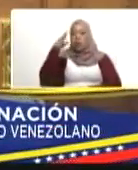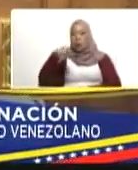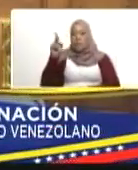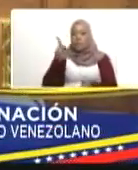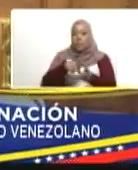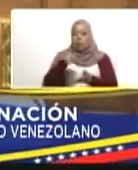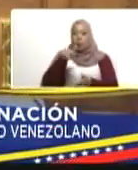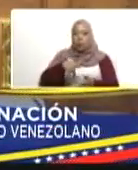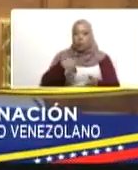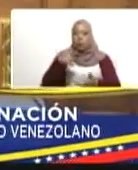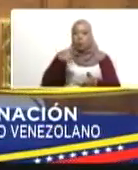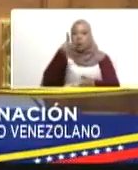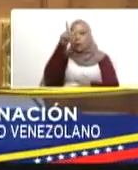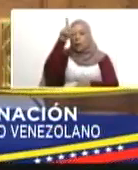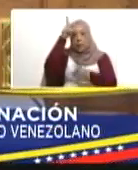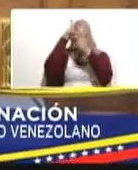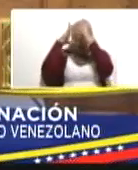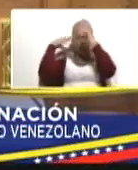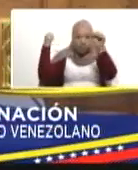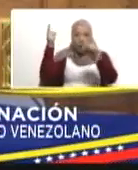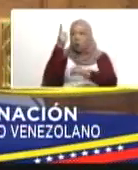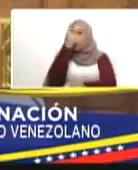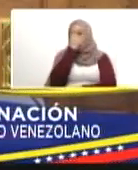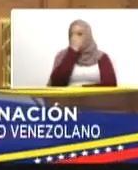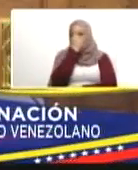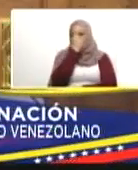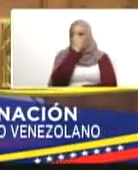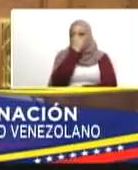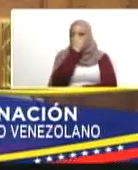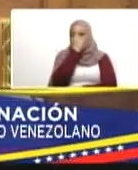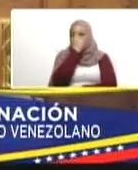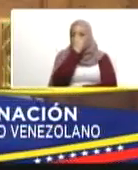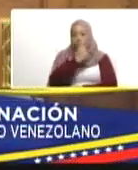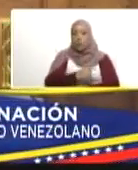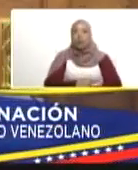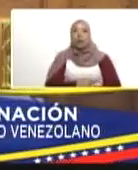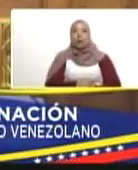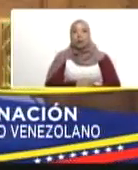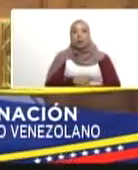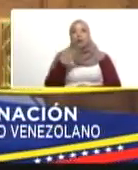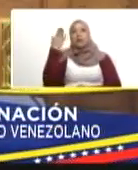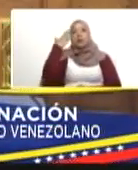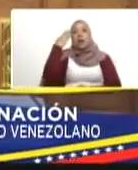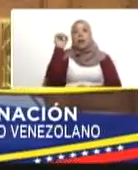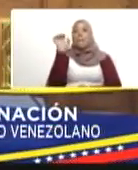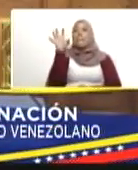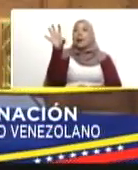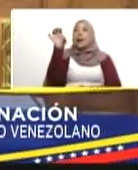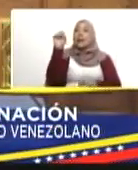bajor de la India presente lo saben países